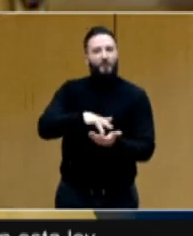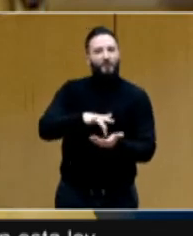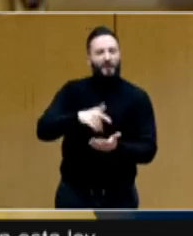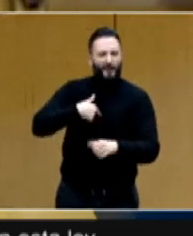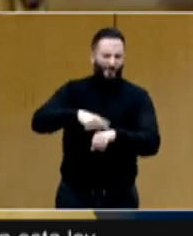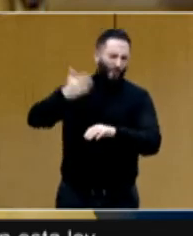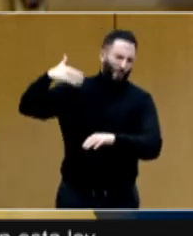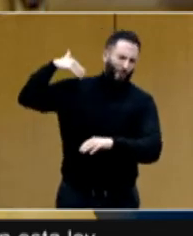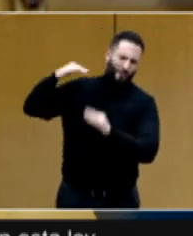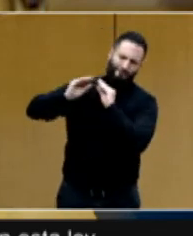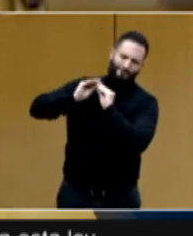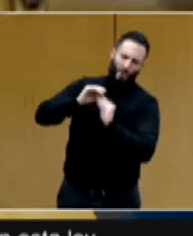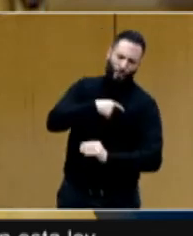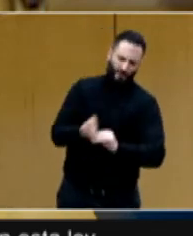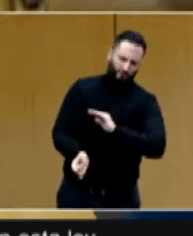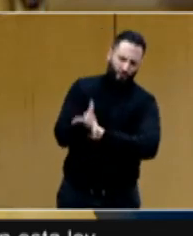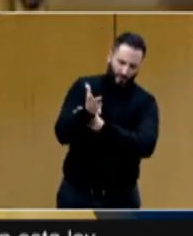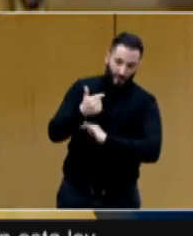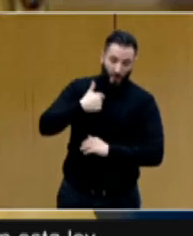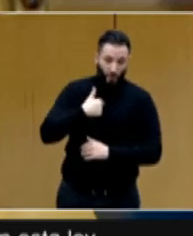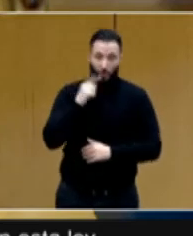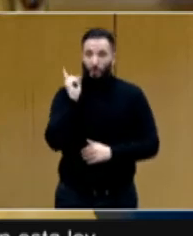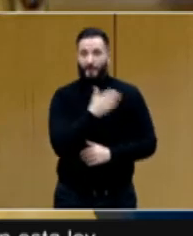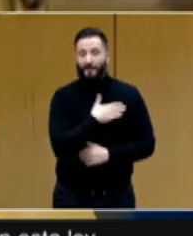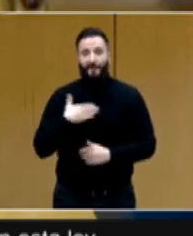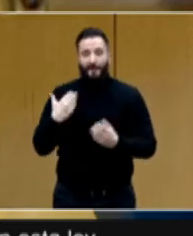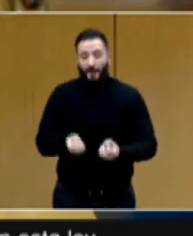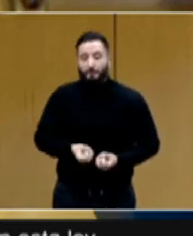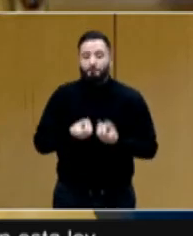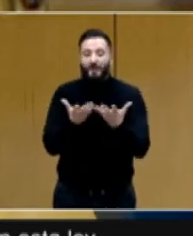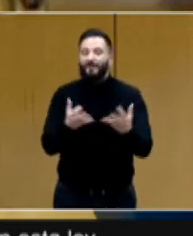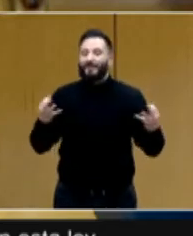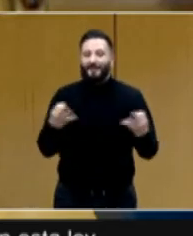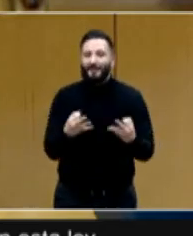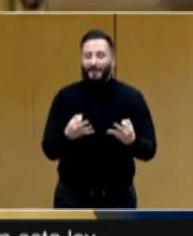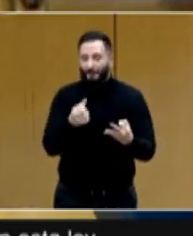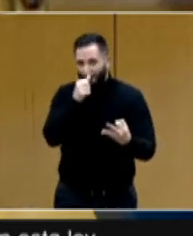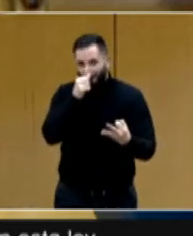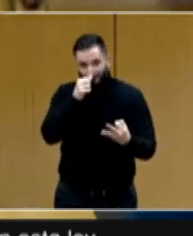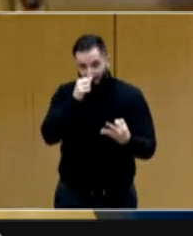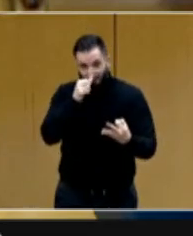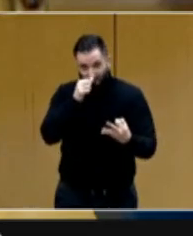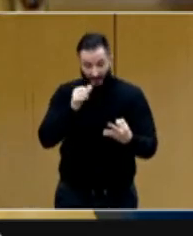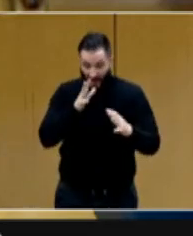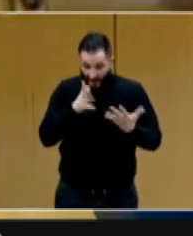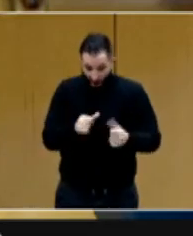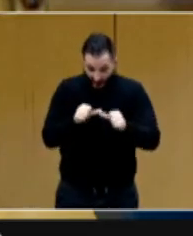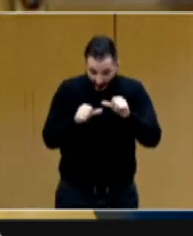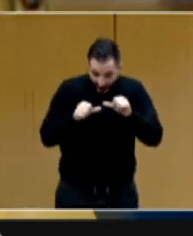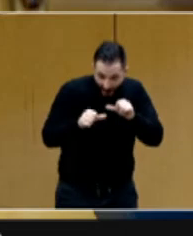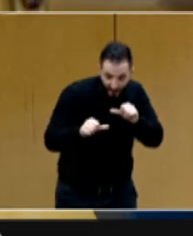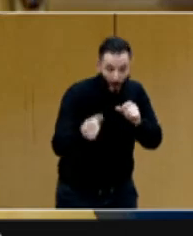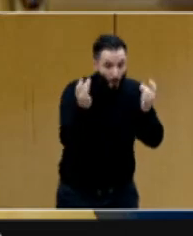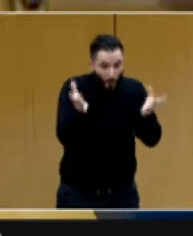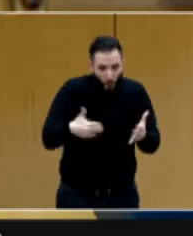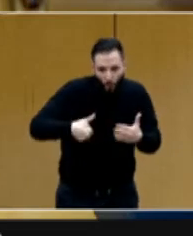que yo solamente quería sobre todo poner un poco el foco En qué es lo que va a suceder a partir de pronto porque el título